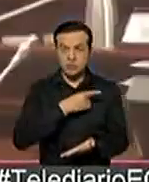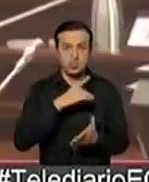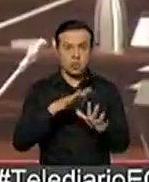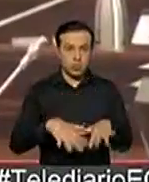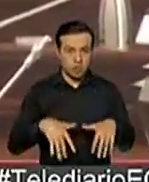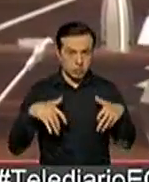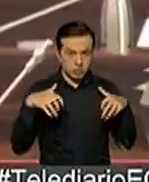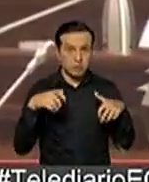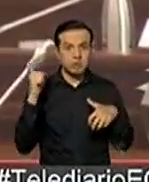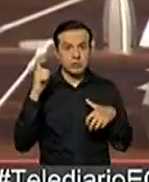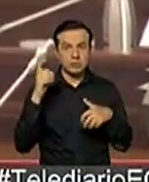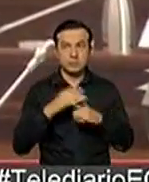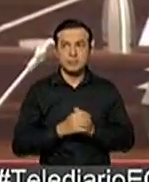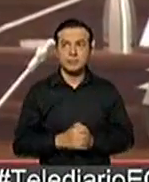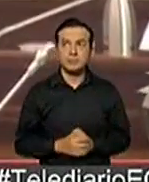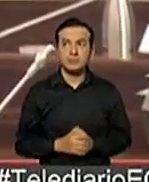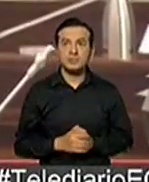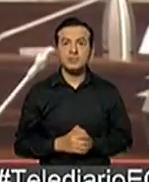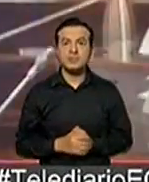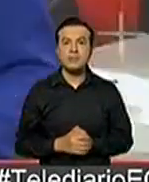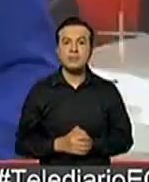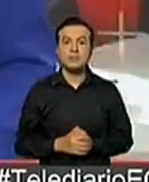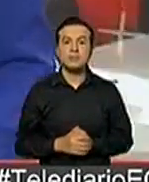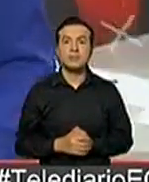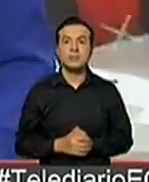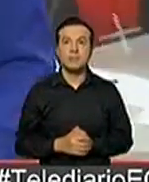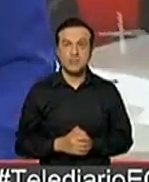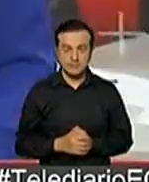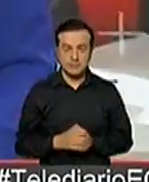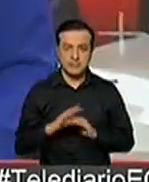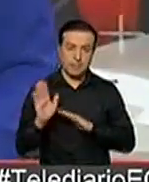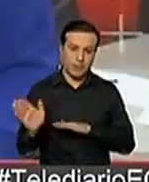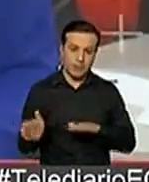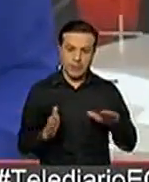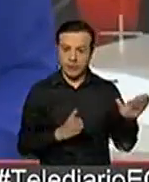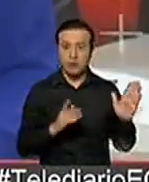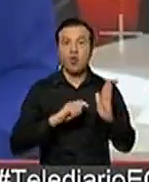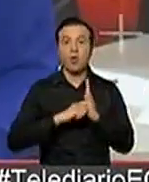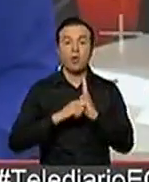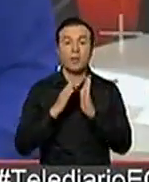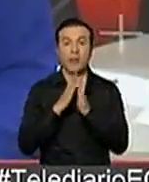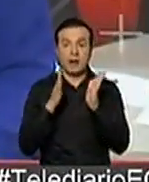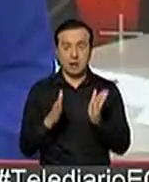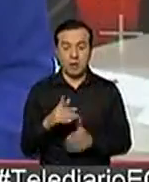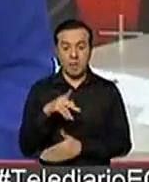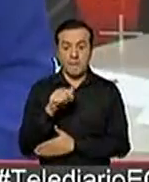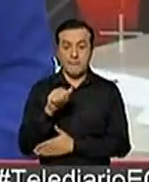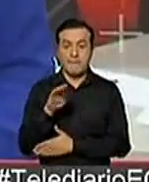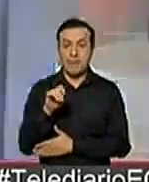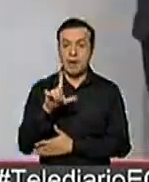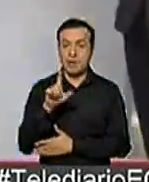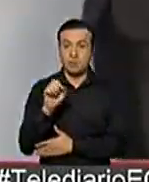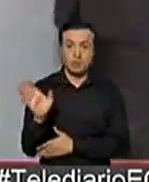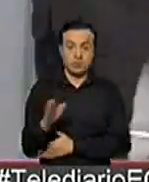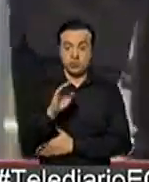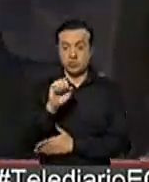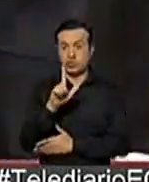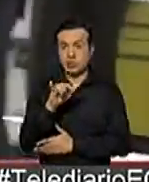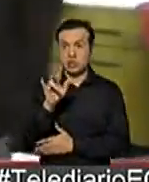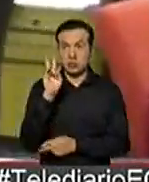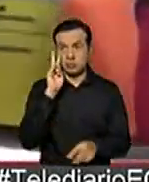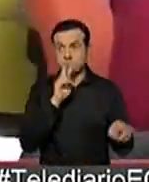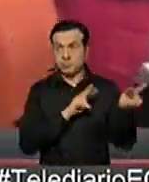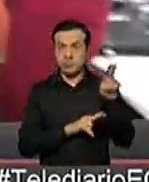Pleno. Javier Ceballos, Medios Públicos. Mientras el Contralor General Pablo Celi recorre las unidades de Contraloría que elaboran